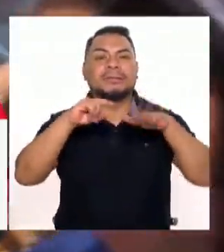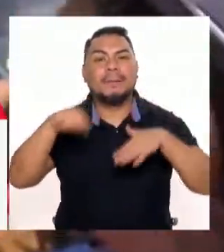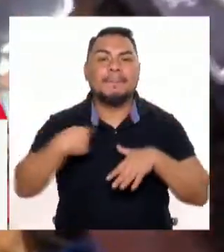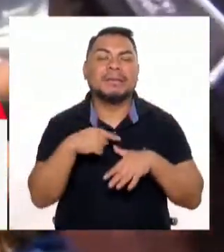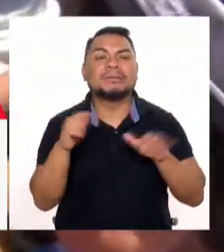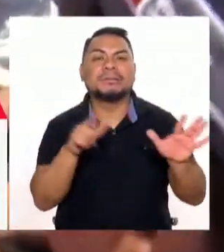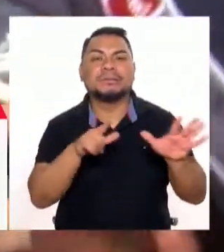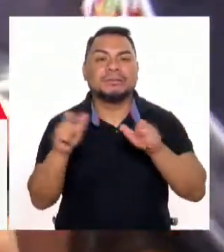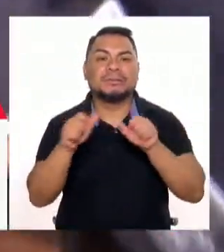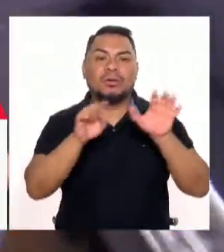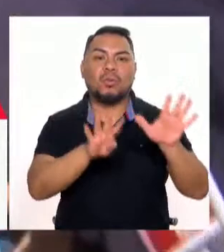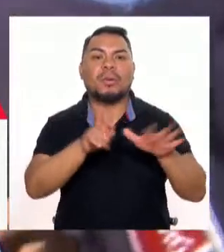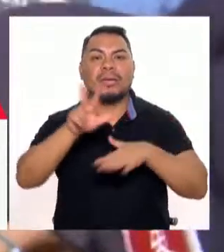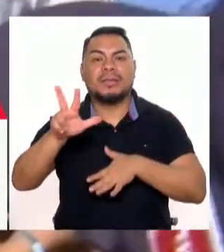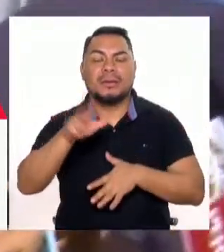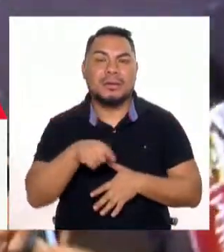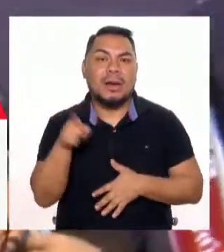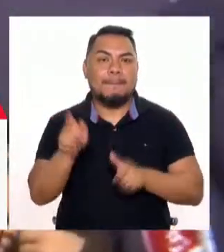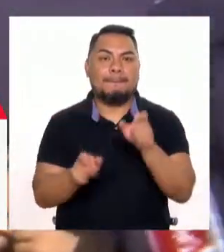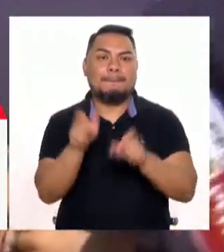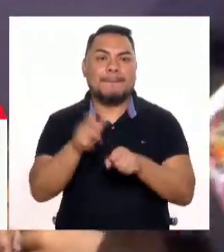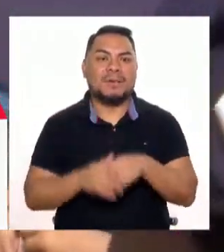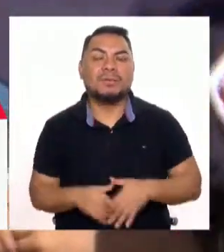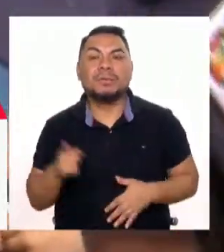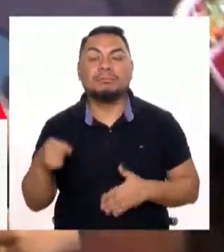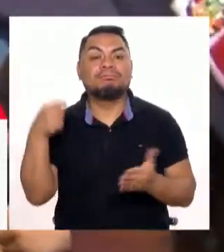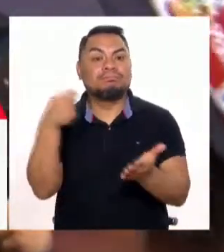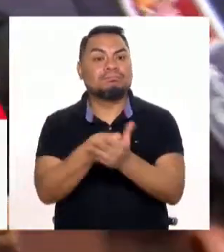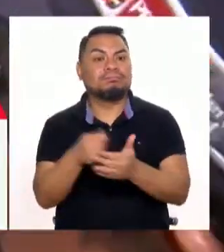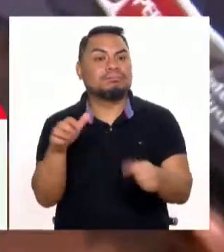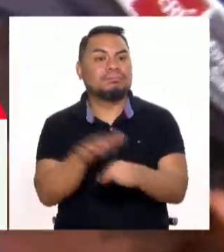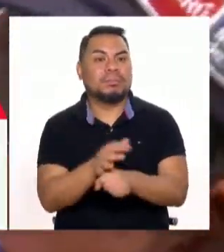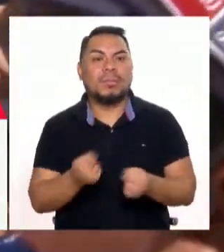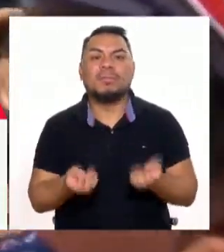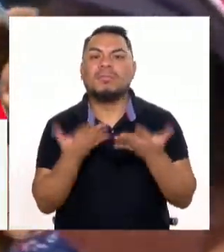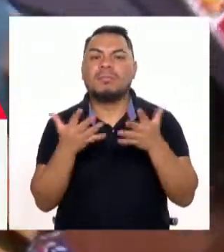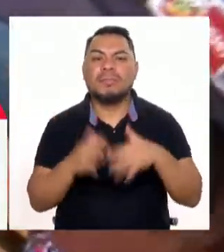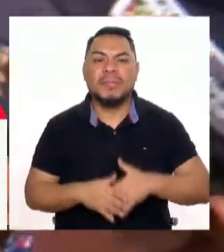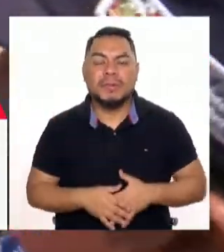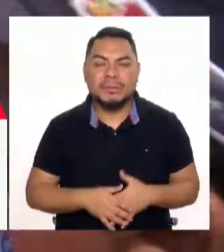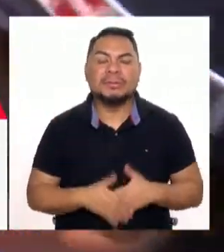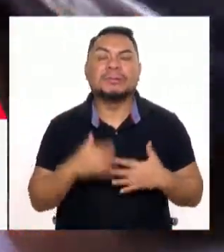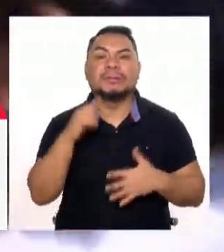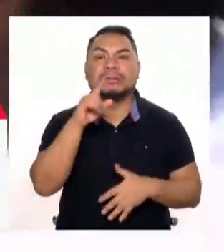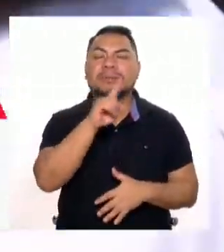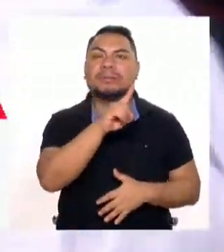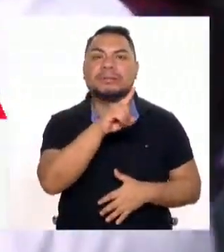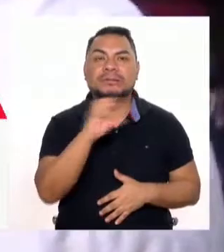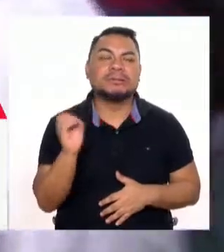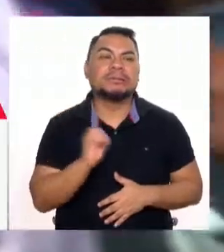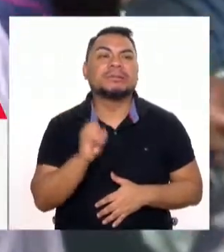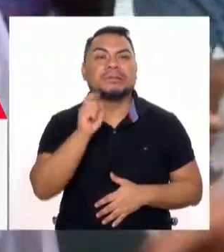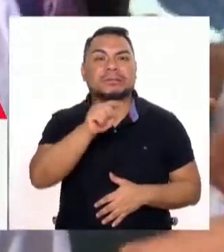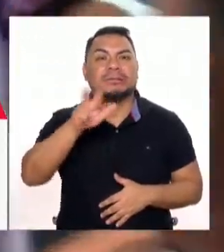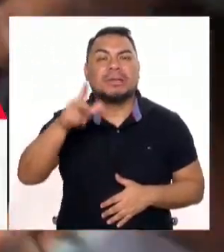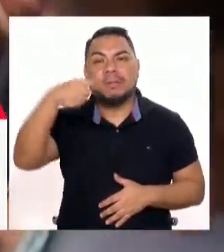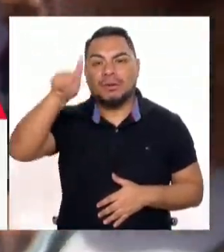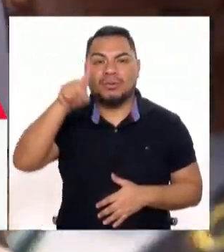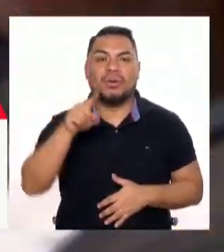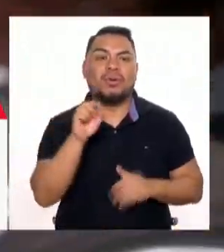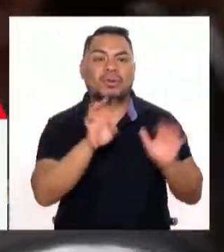seis mil setecientos noventa y tres habitantes su inversión total es de más de 113 millones